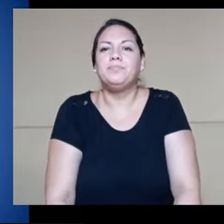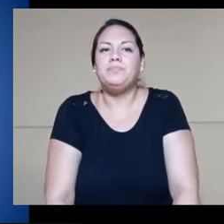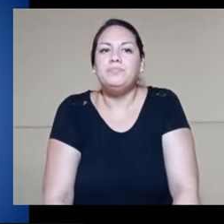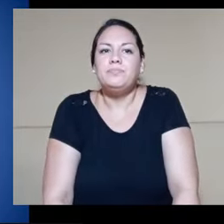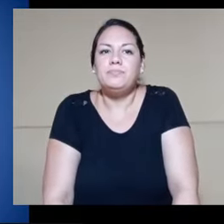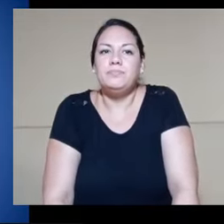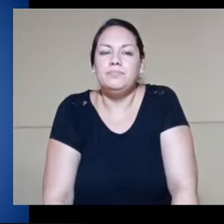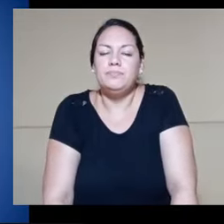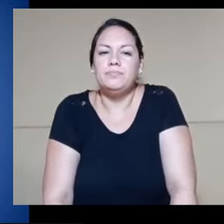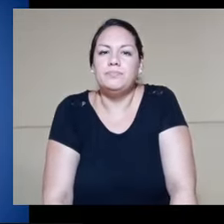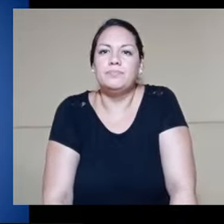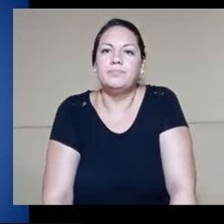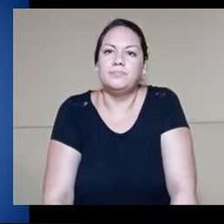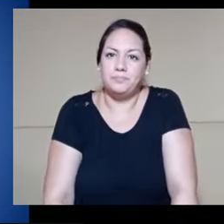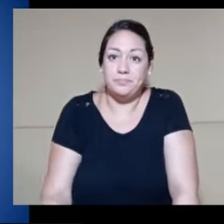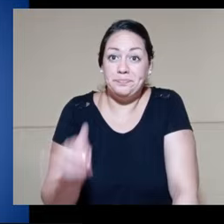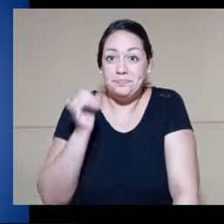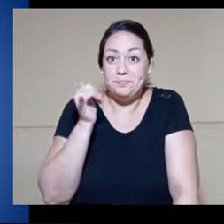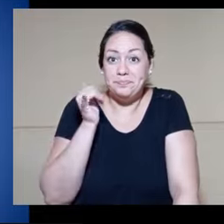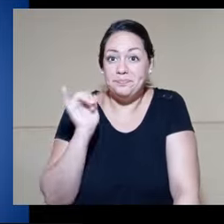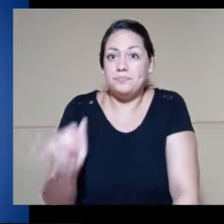entiende?